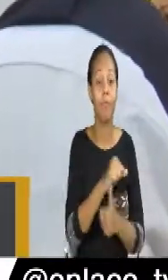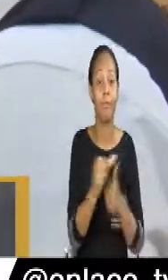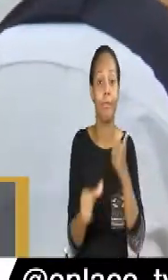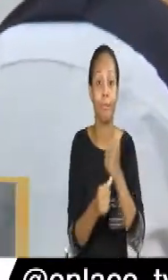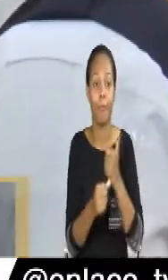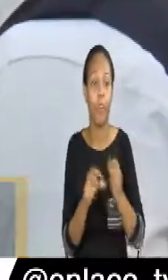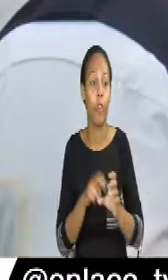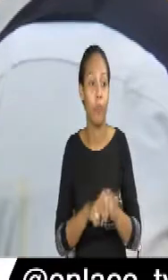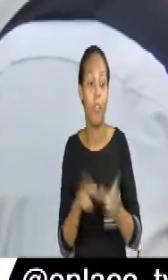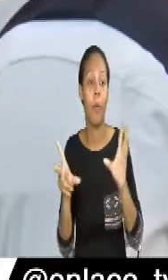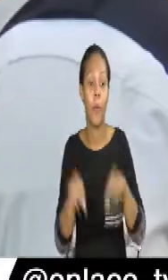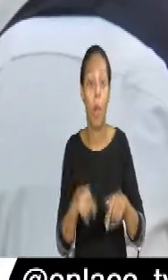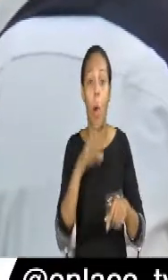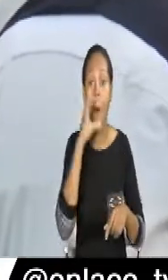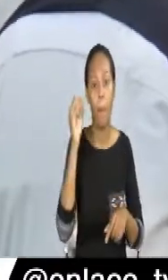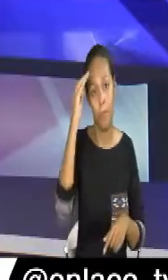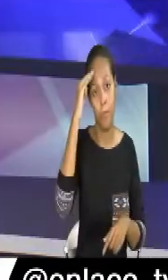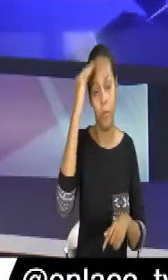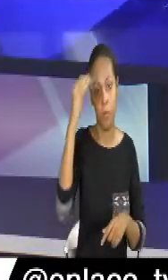de la policía de carreteras.